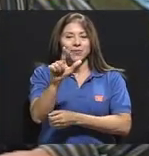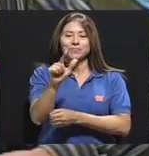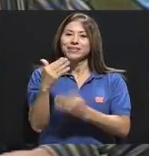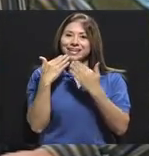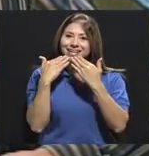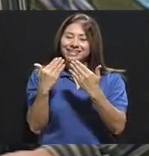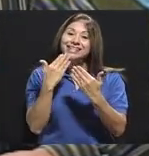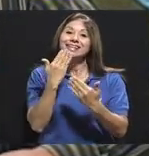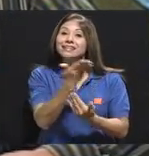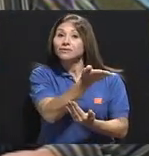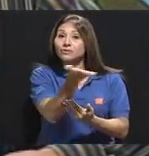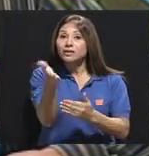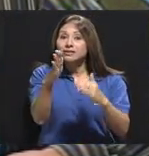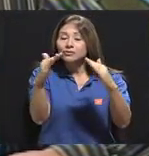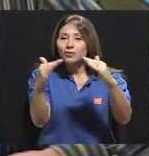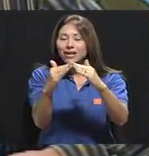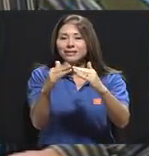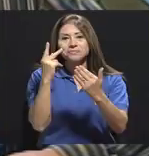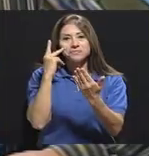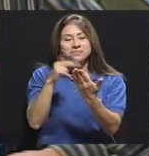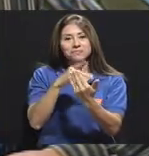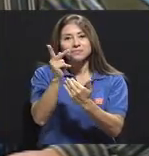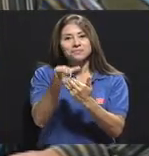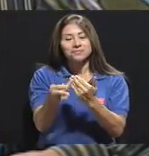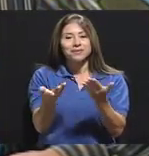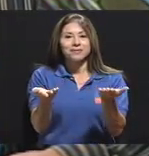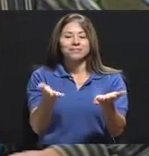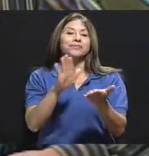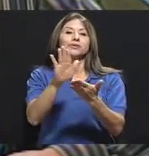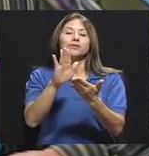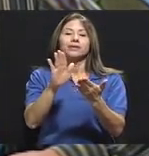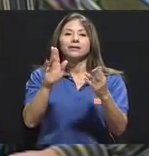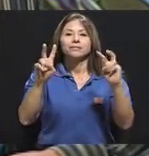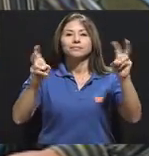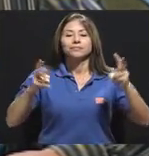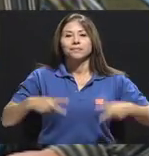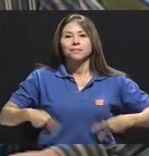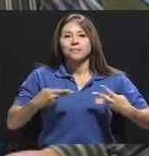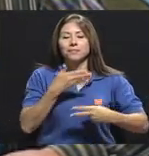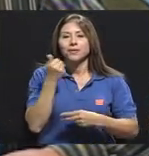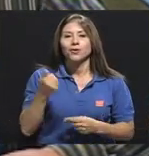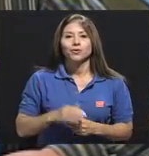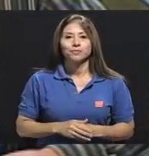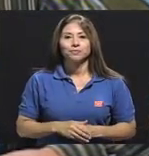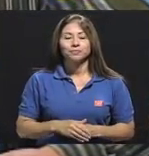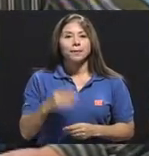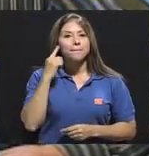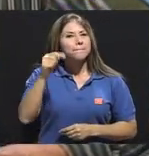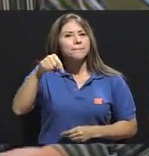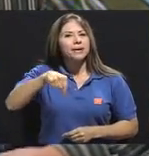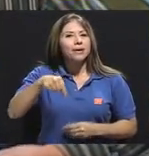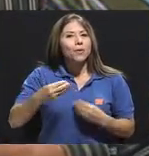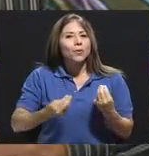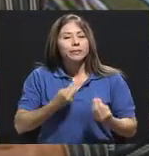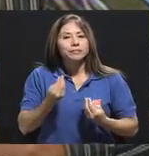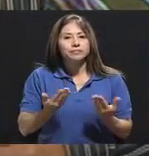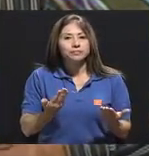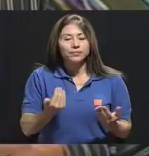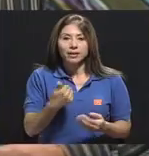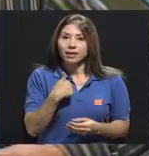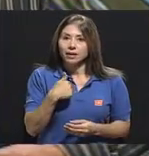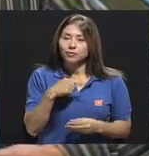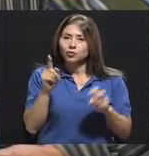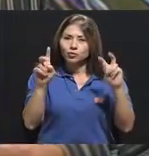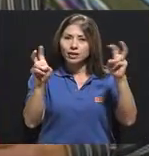ustedes allá en sus hogares por acompañarnos en un capítulo más de su programa vivir mejor para el día de hoy tenemos